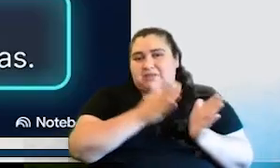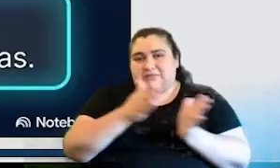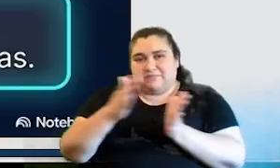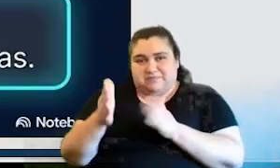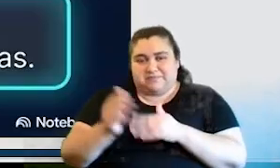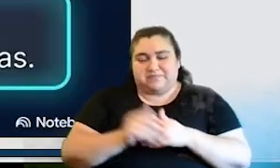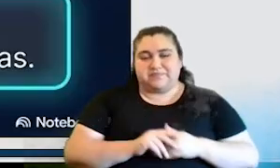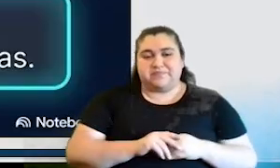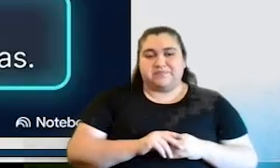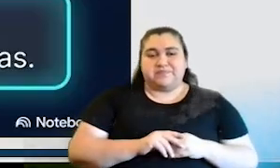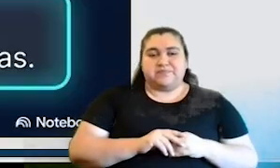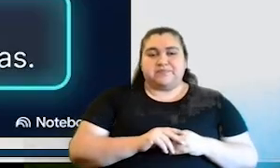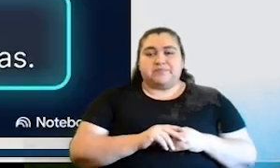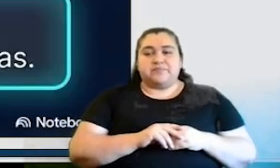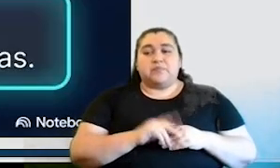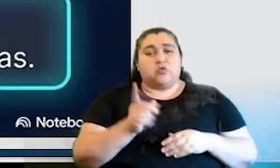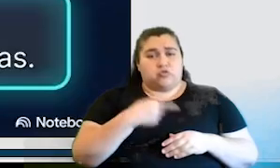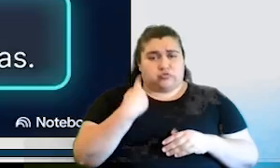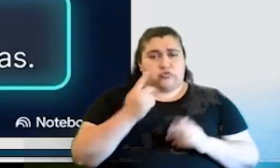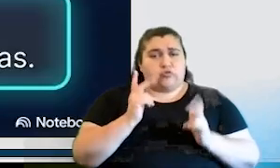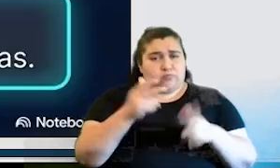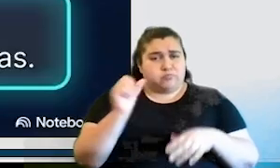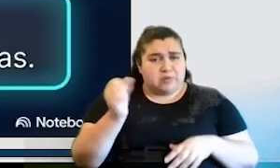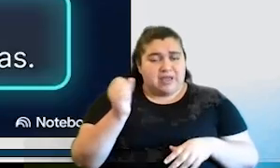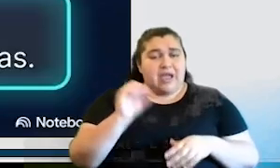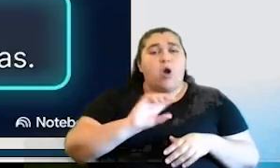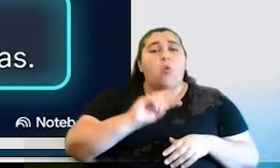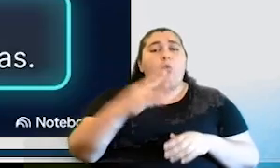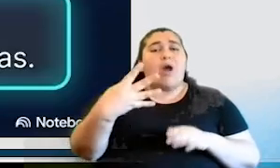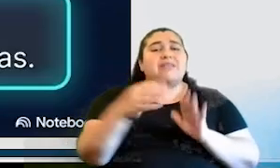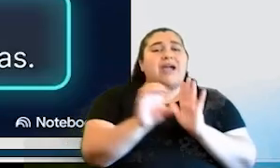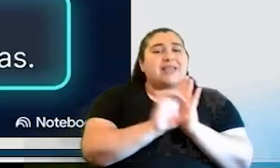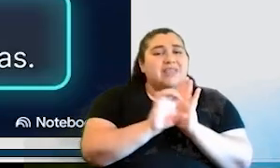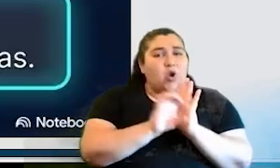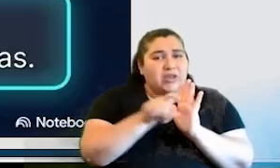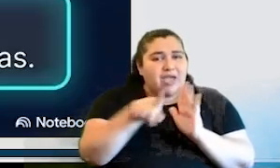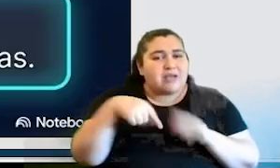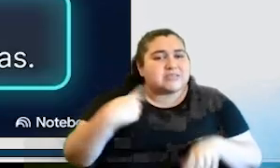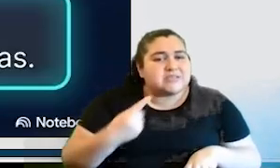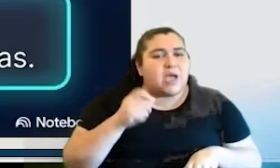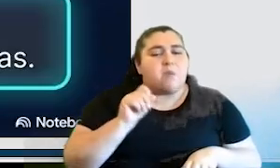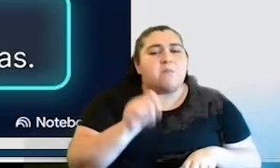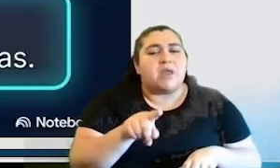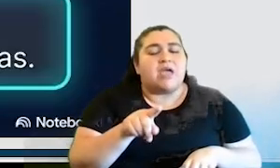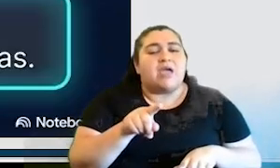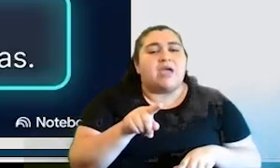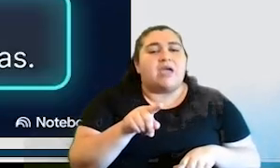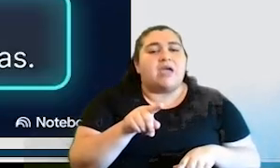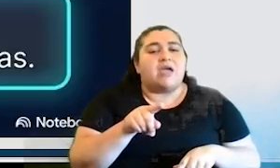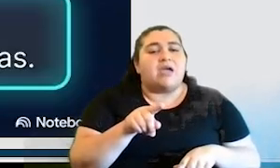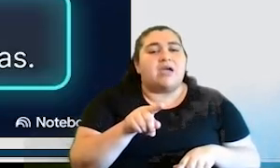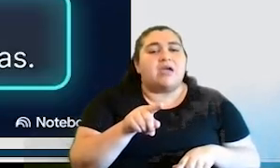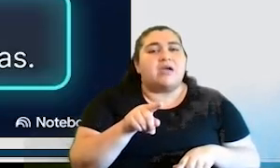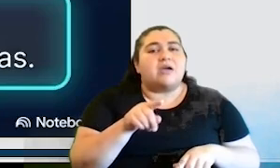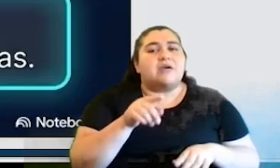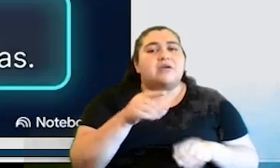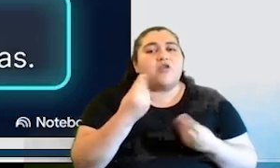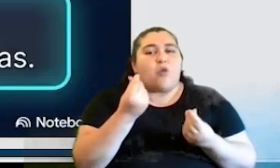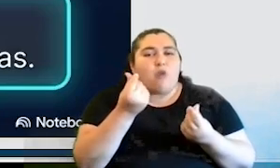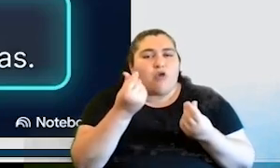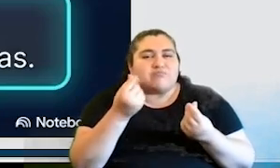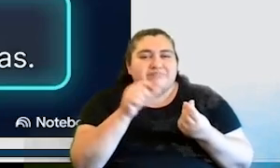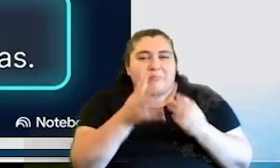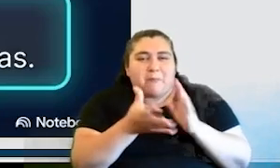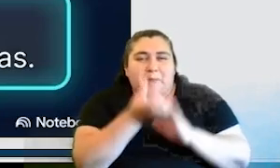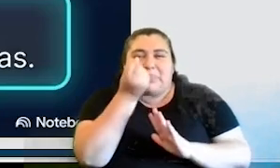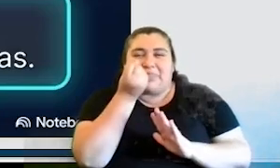dijimos que en cuarta categoría el criterio de imputación siempre va a ser el de percibido, por